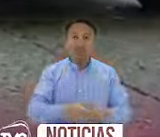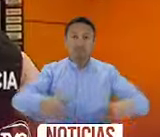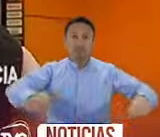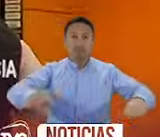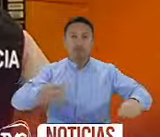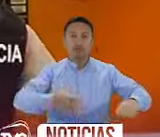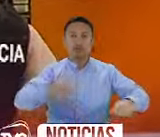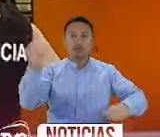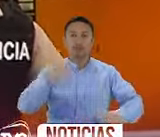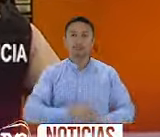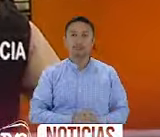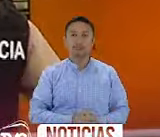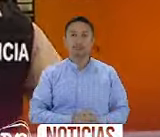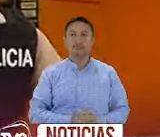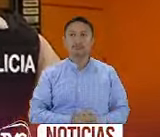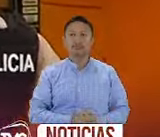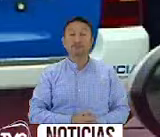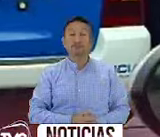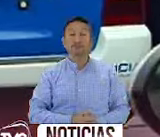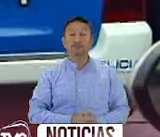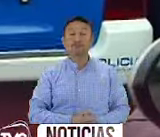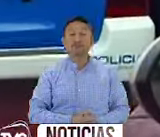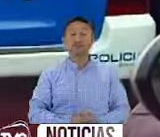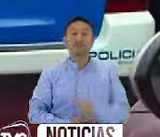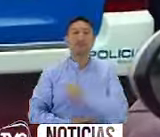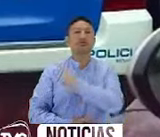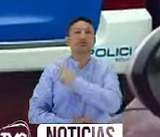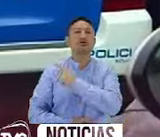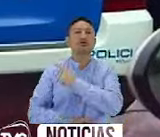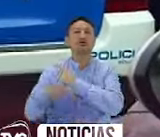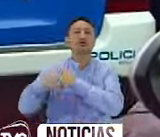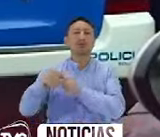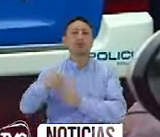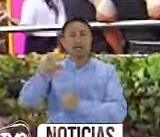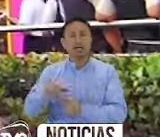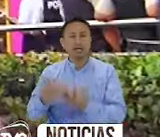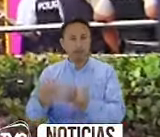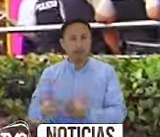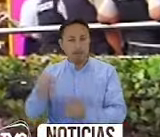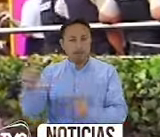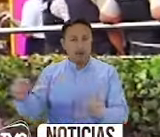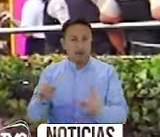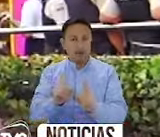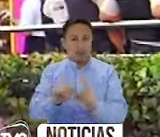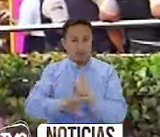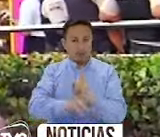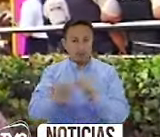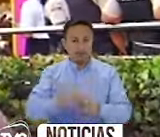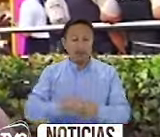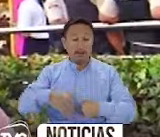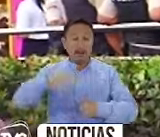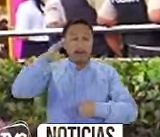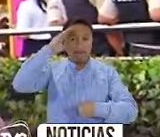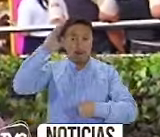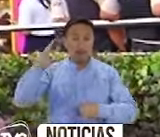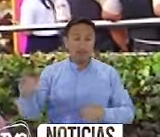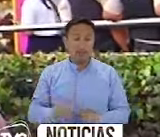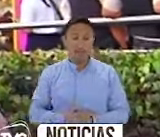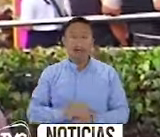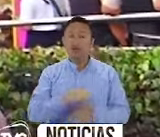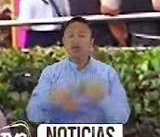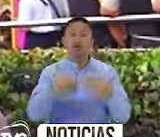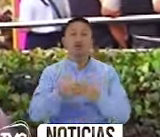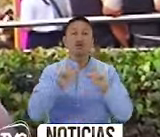caso podría encajar dentro de la modalidad de sacapintas. La Policía Nacional, conjuntamente con todos sus subsistemas, que son el